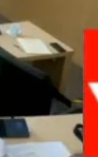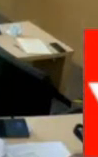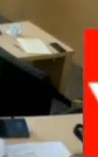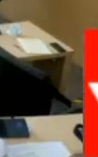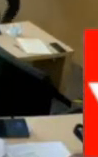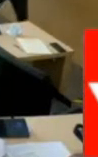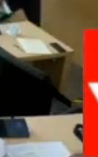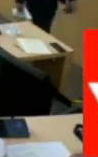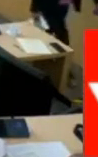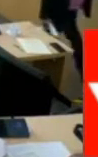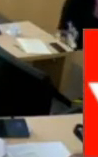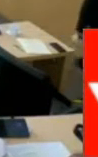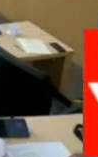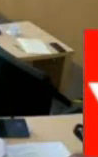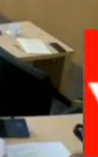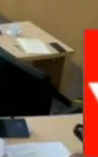gracias presidenta